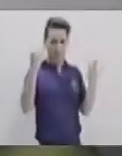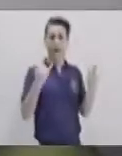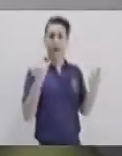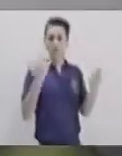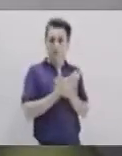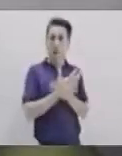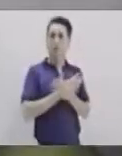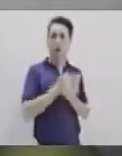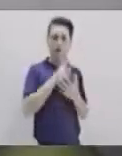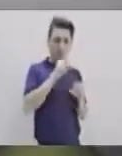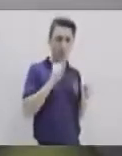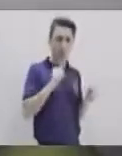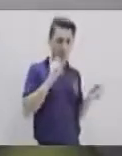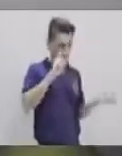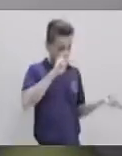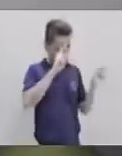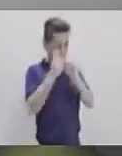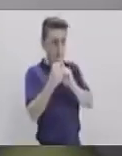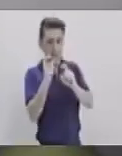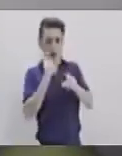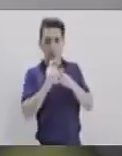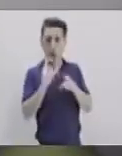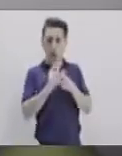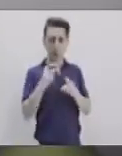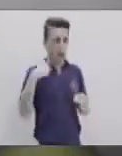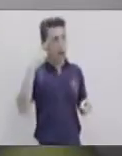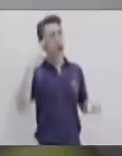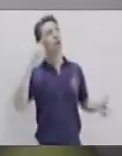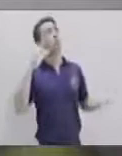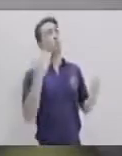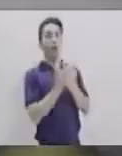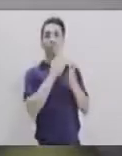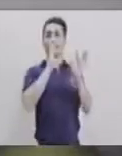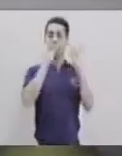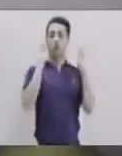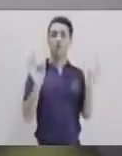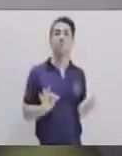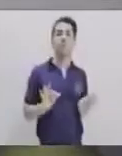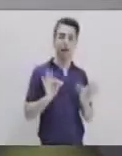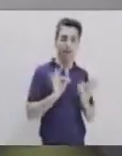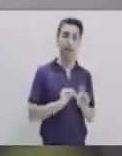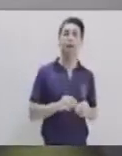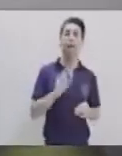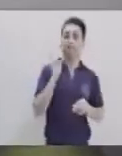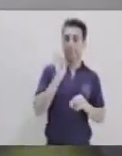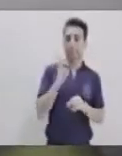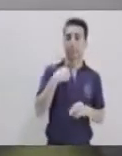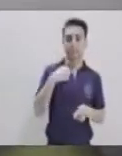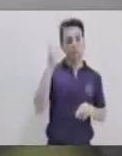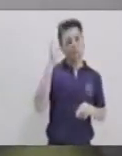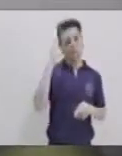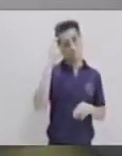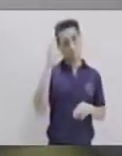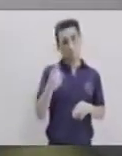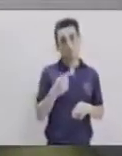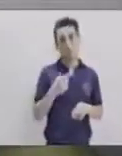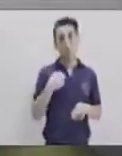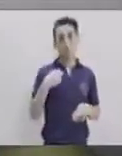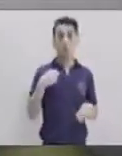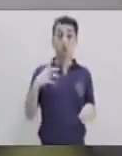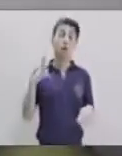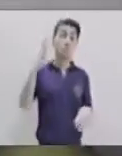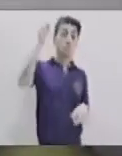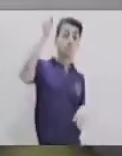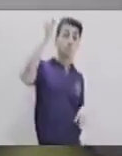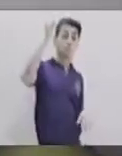puedas enfrentar las cosas y que te puedas reinventar, ¿verdad? Entonces creo yo que uno de los retos que